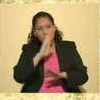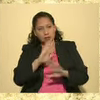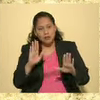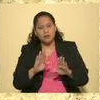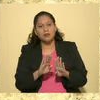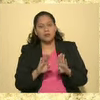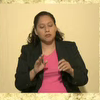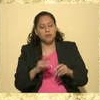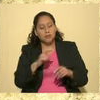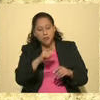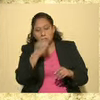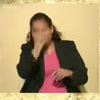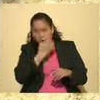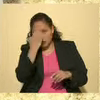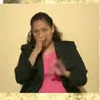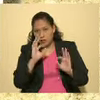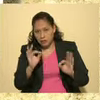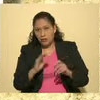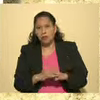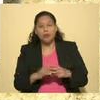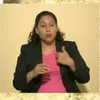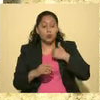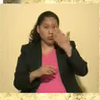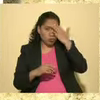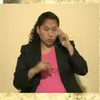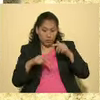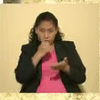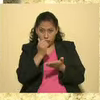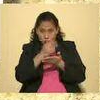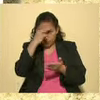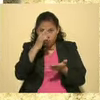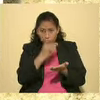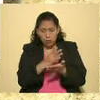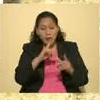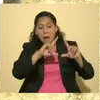los que son sujetos de verificación. No conozco, no nada más en la Ciudad de México,